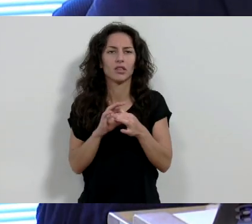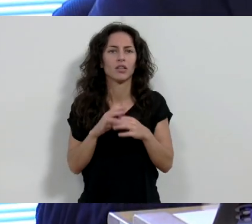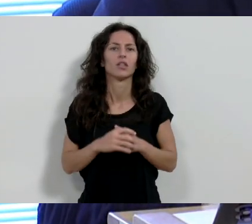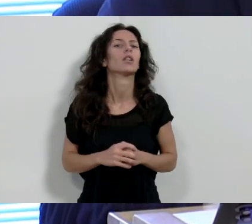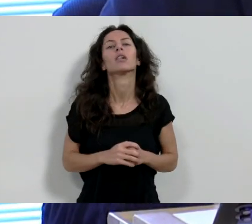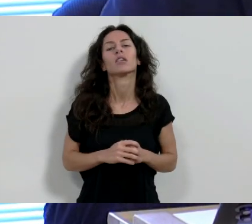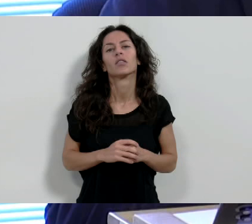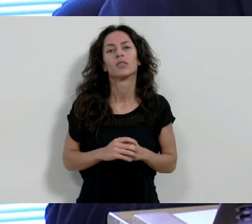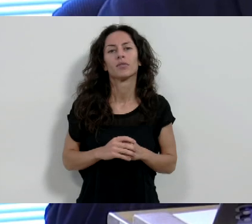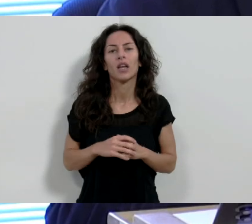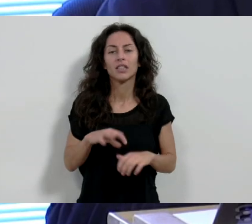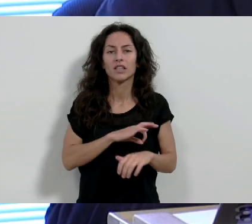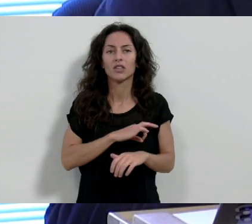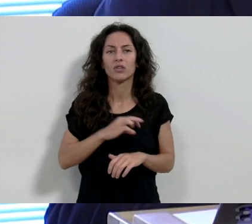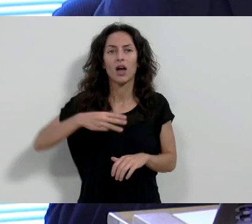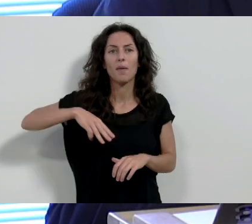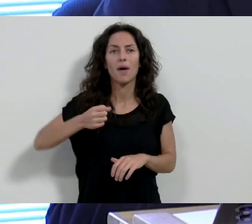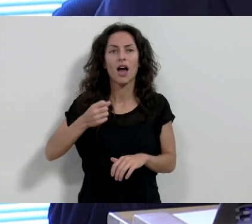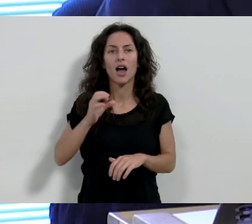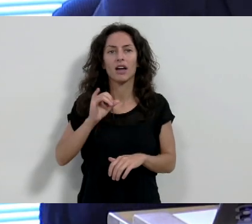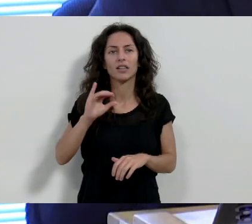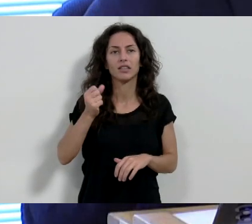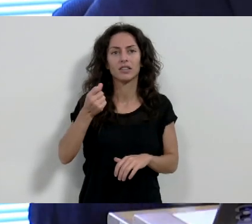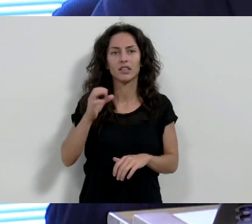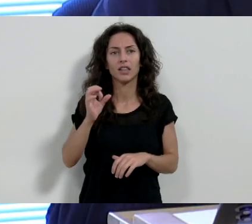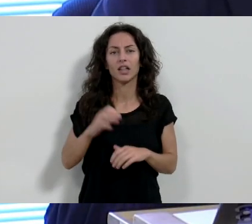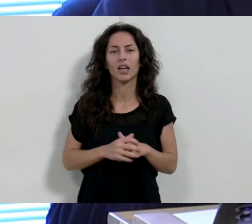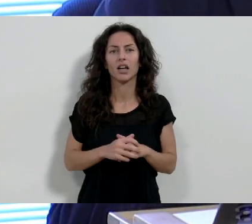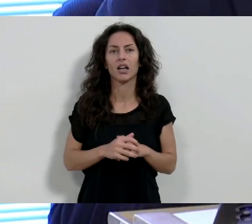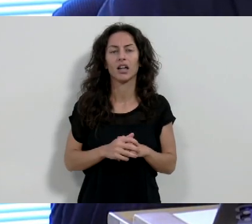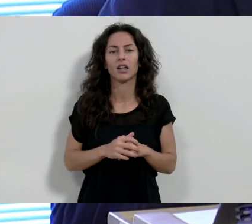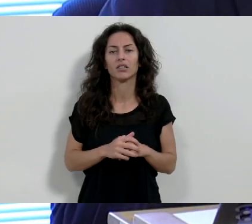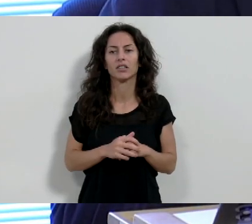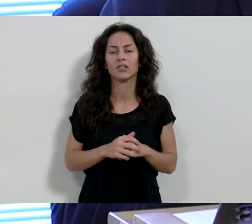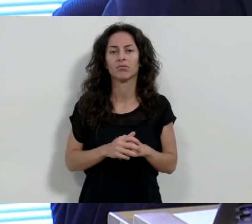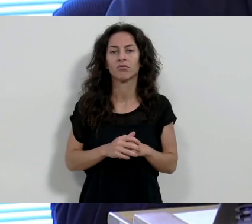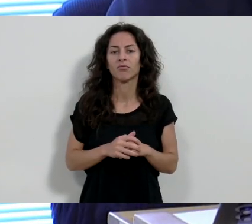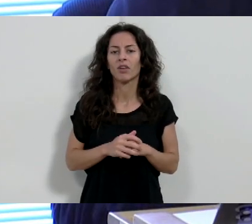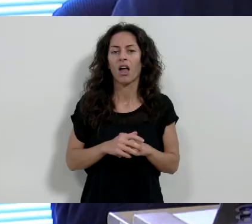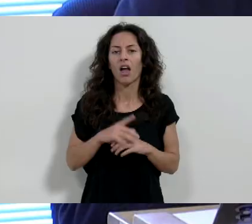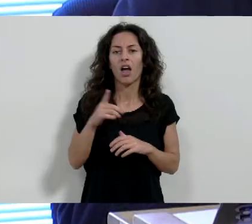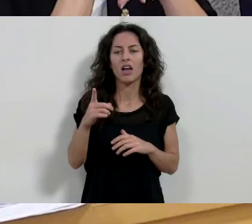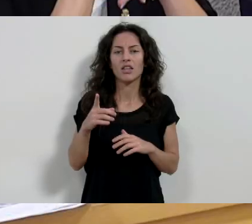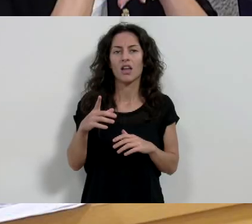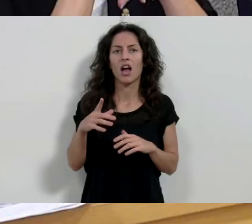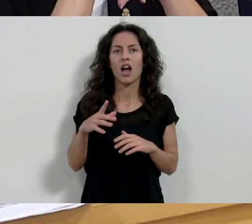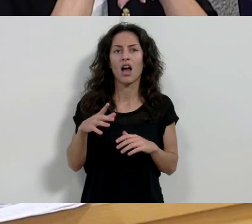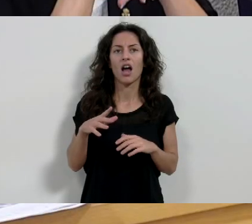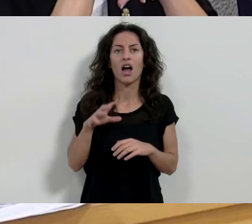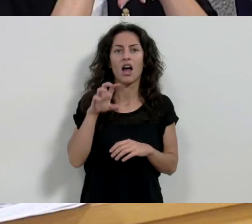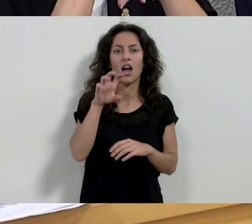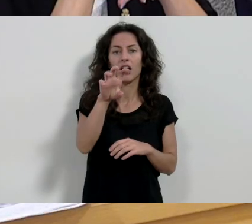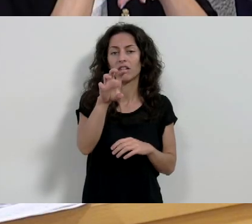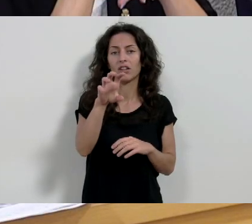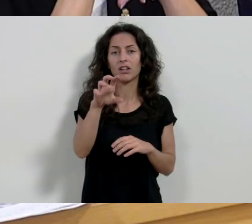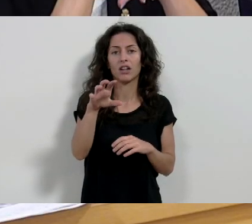dedicado, que nos parece bien, a ir de embajadora de la capital por toda la región. Y mientras tanto, pues la señora Zamora hace también otro